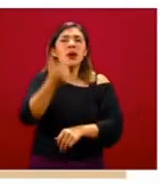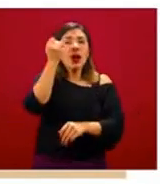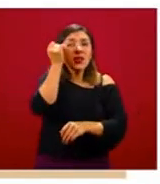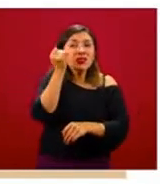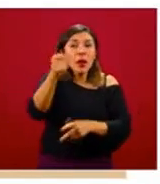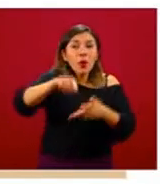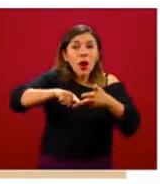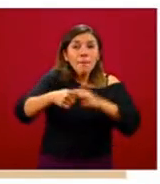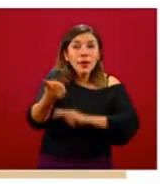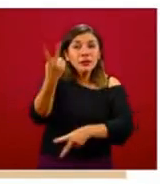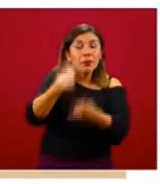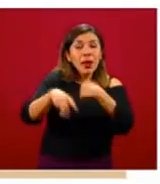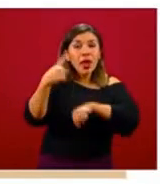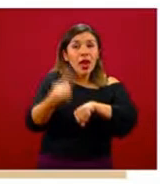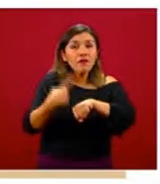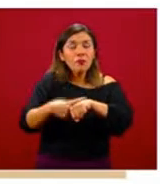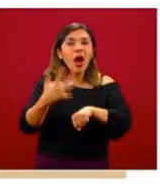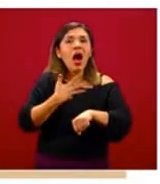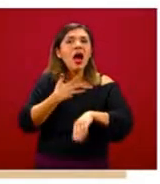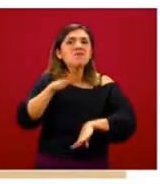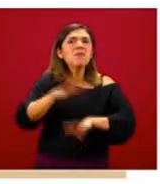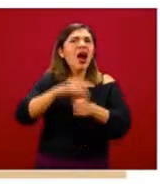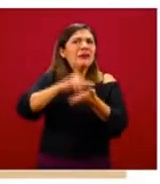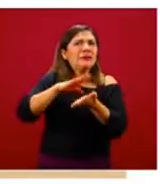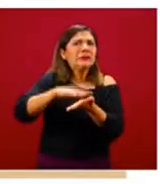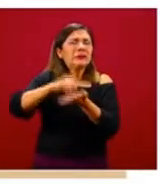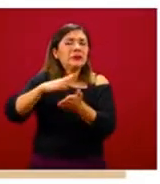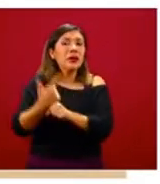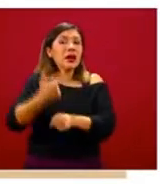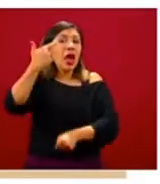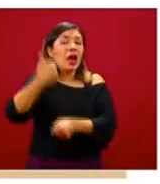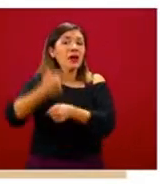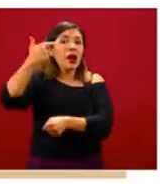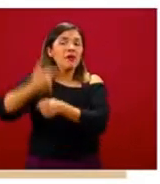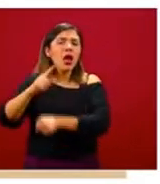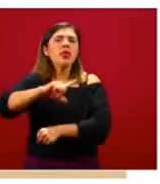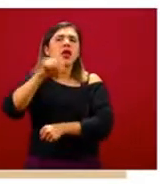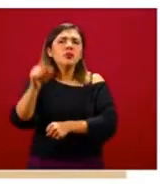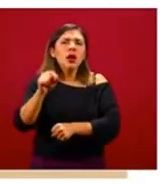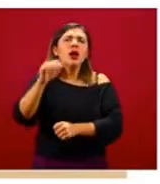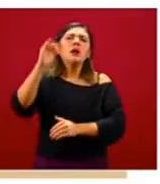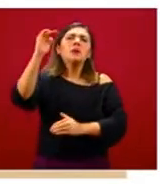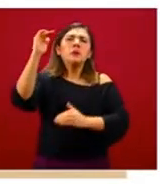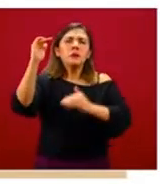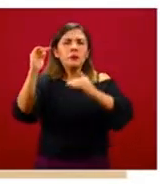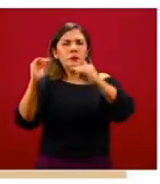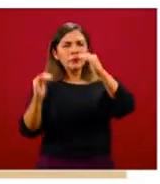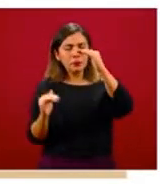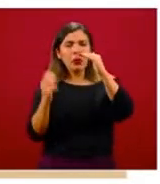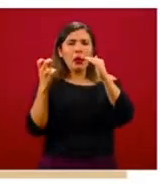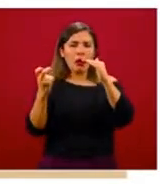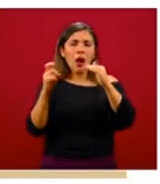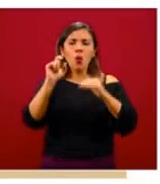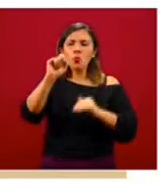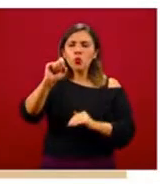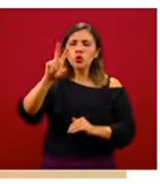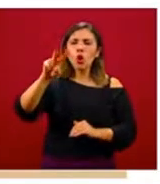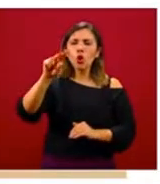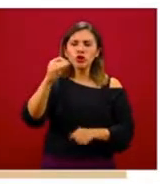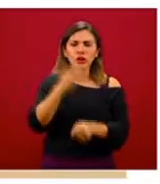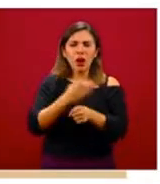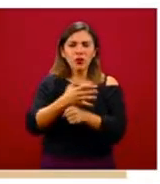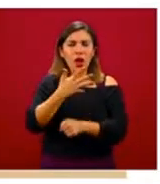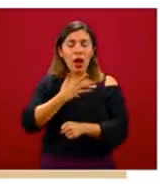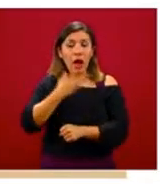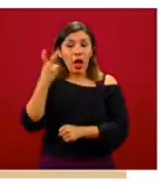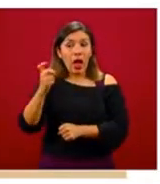momentos en donde en general hay un sobreregistro de casos cases, graves y después esto se va balanceando, entonces este punto 80 que tenemos no